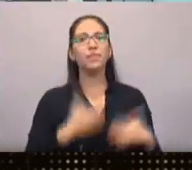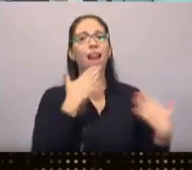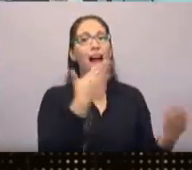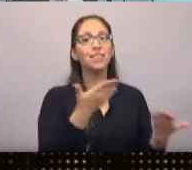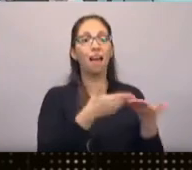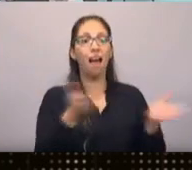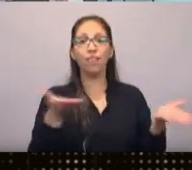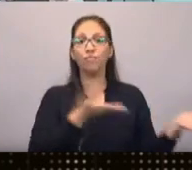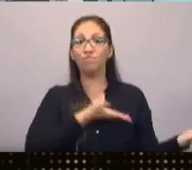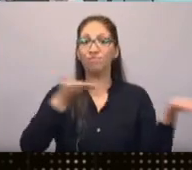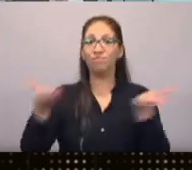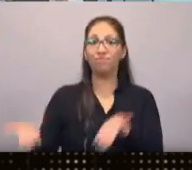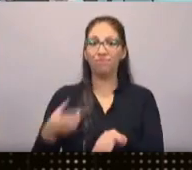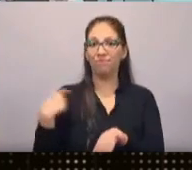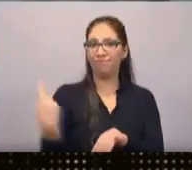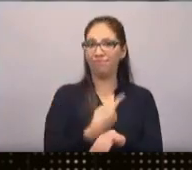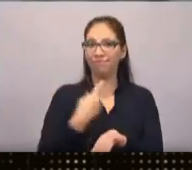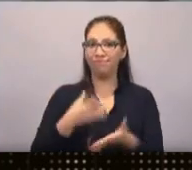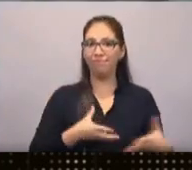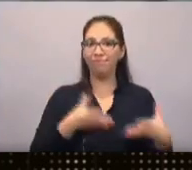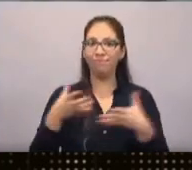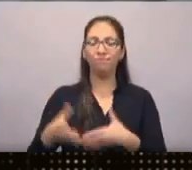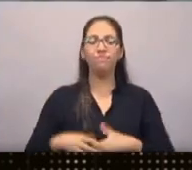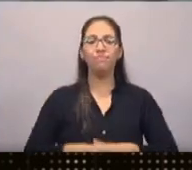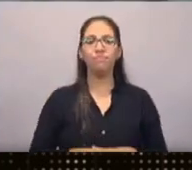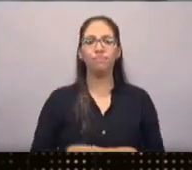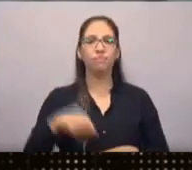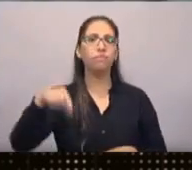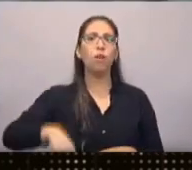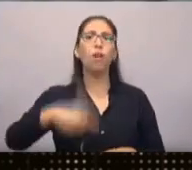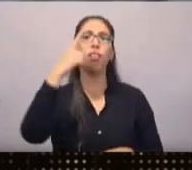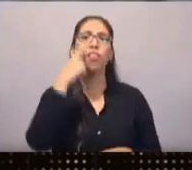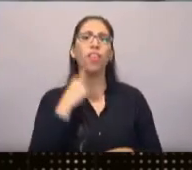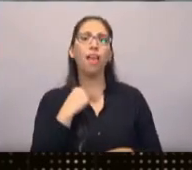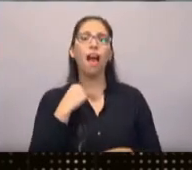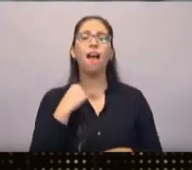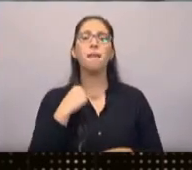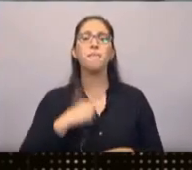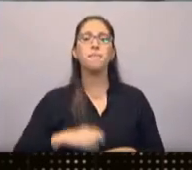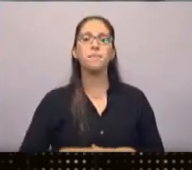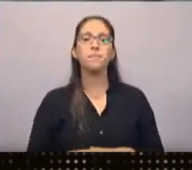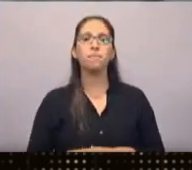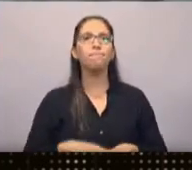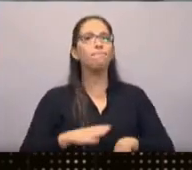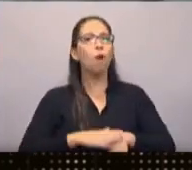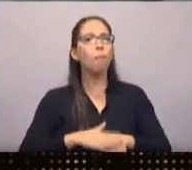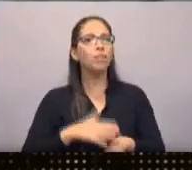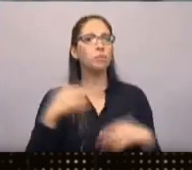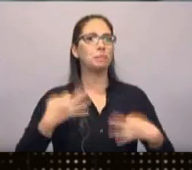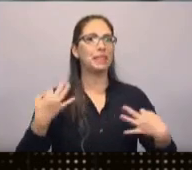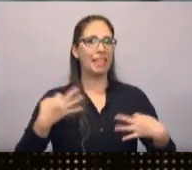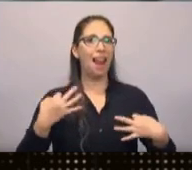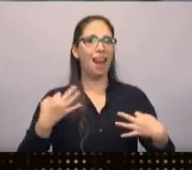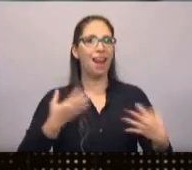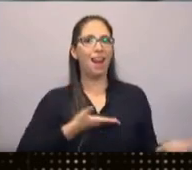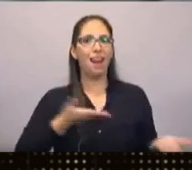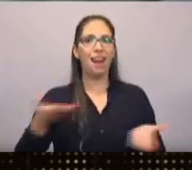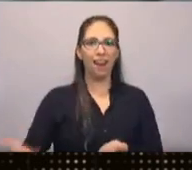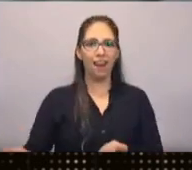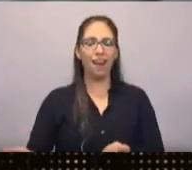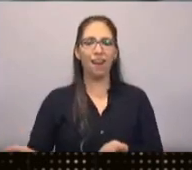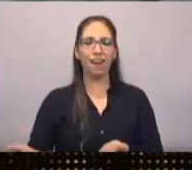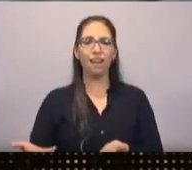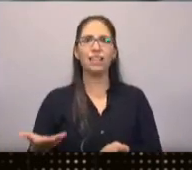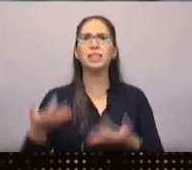gracias recibirnos en un día en una jornada en un momento muy especial especial